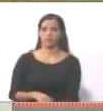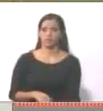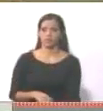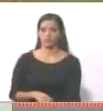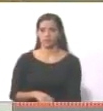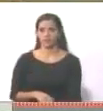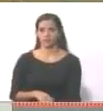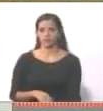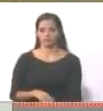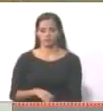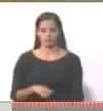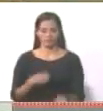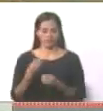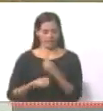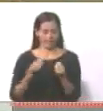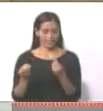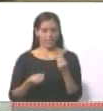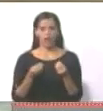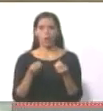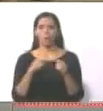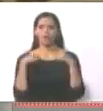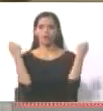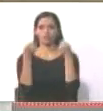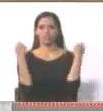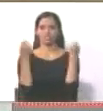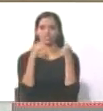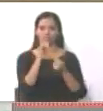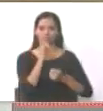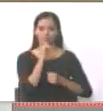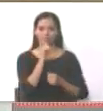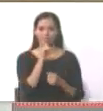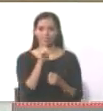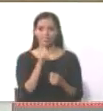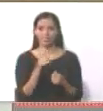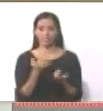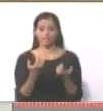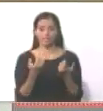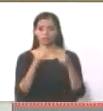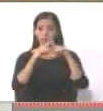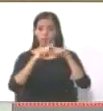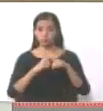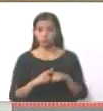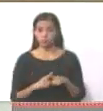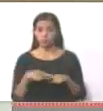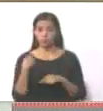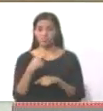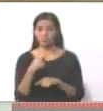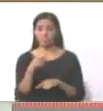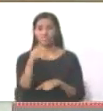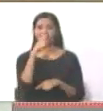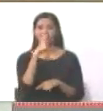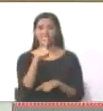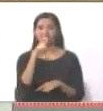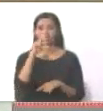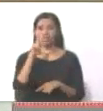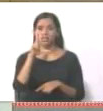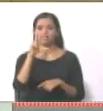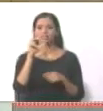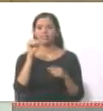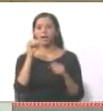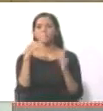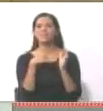como noticia. Según las cuentas que me dicen los expertos, al menos habían gastado 130 mil